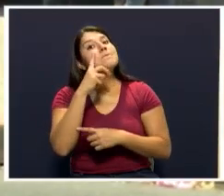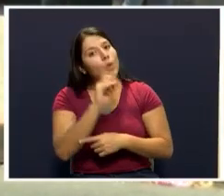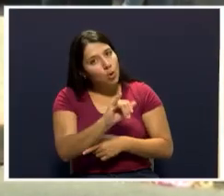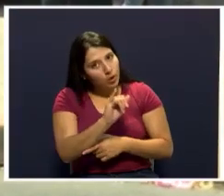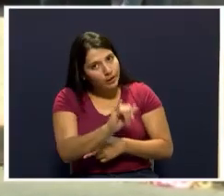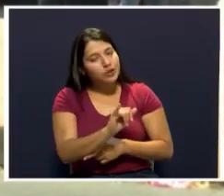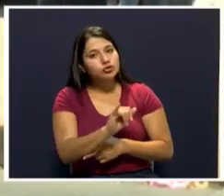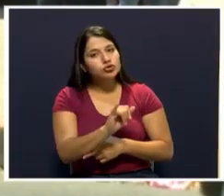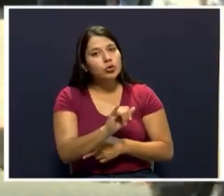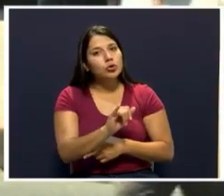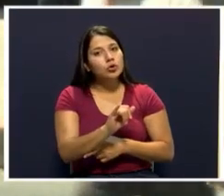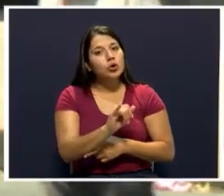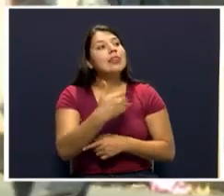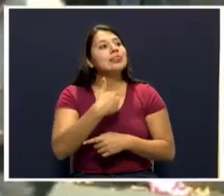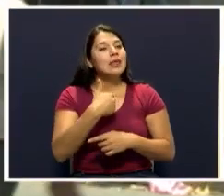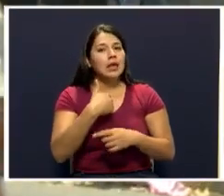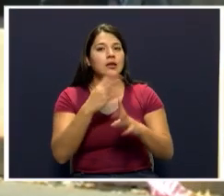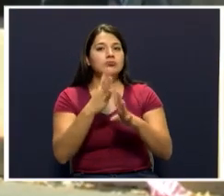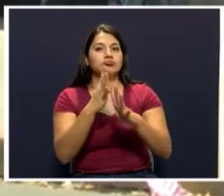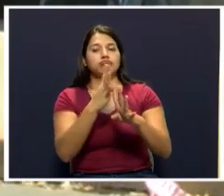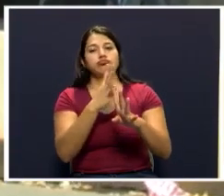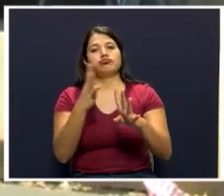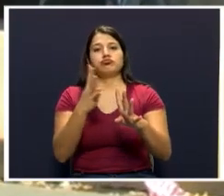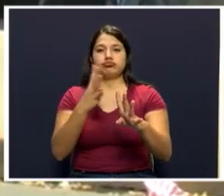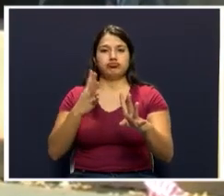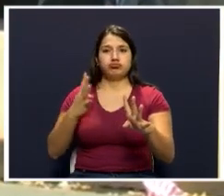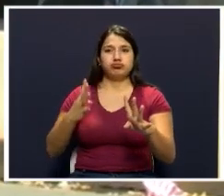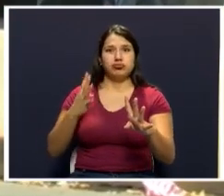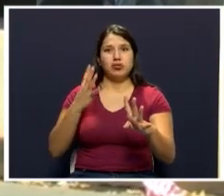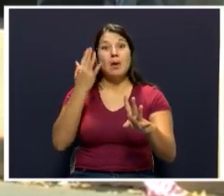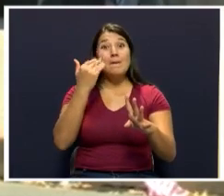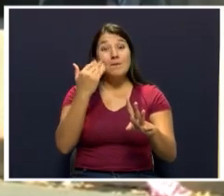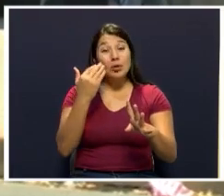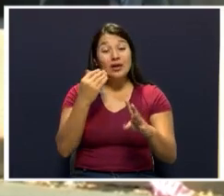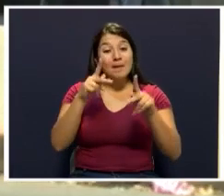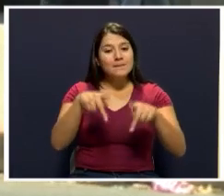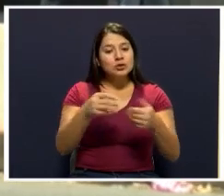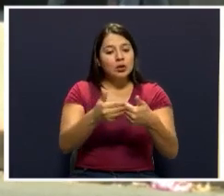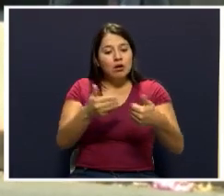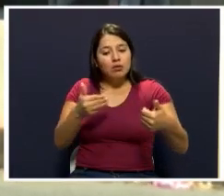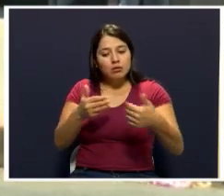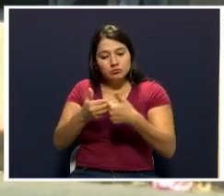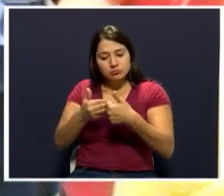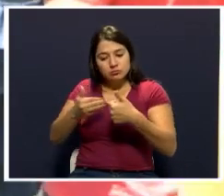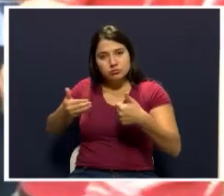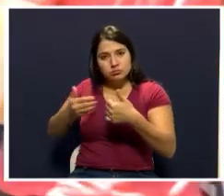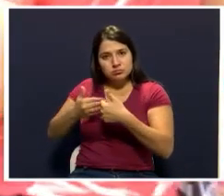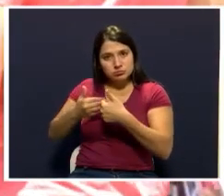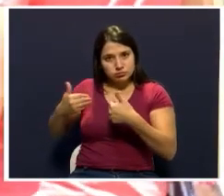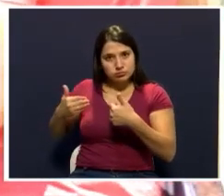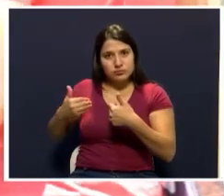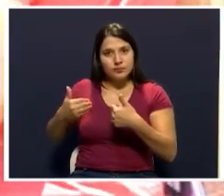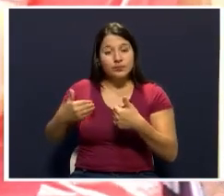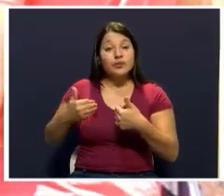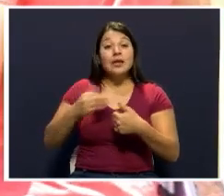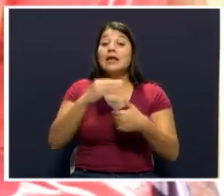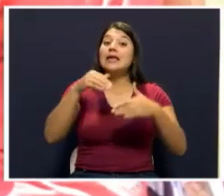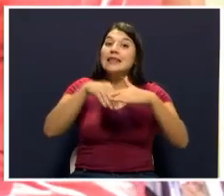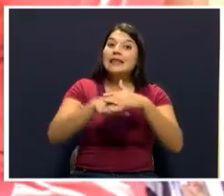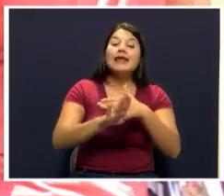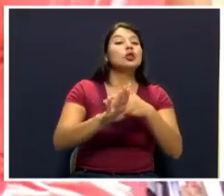razón mantienen el espacio abierto en cualquiera de los edificios al 50%